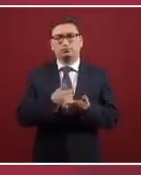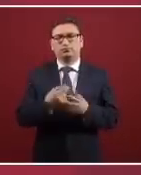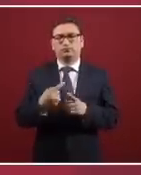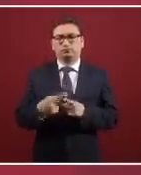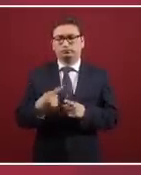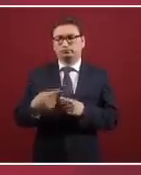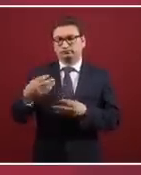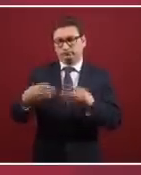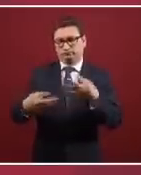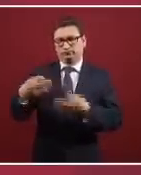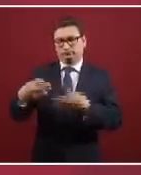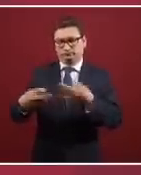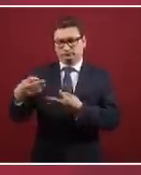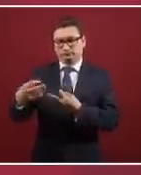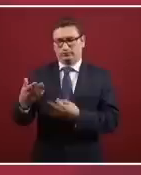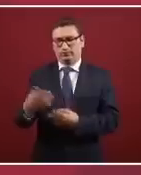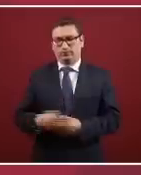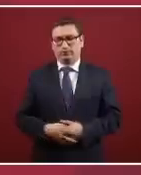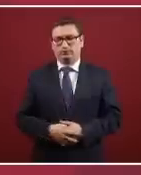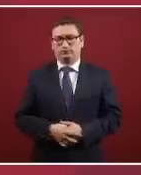estos tribunales